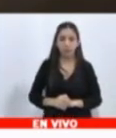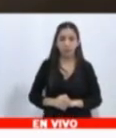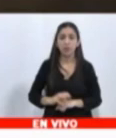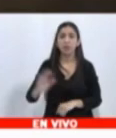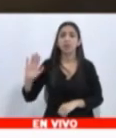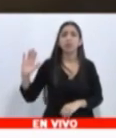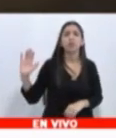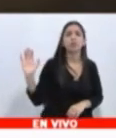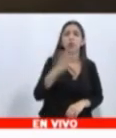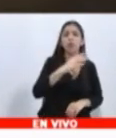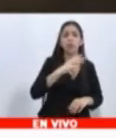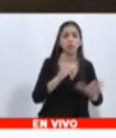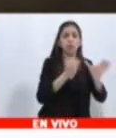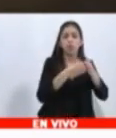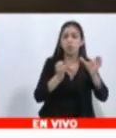a toda